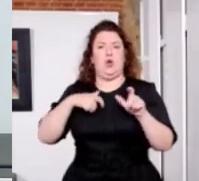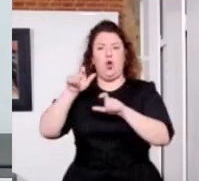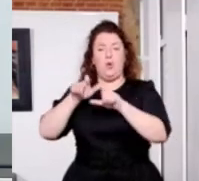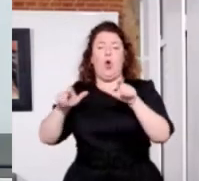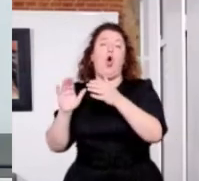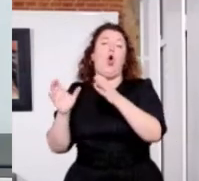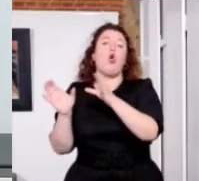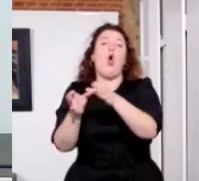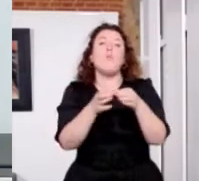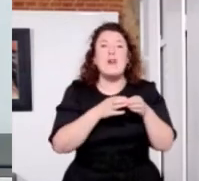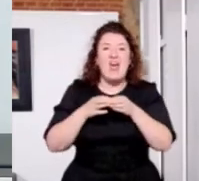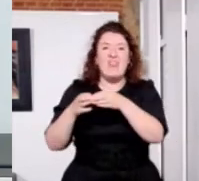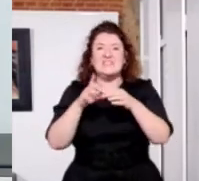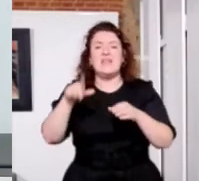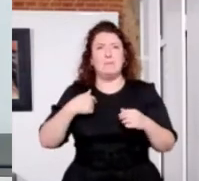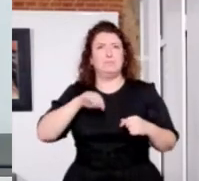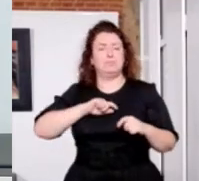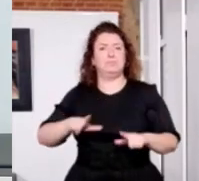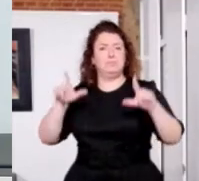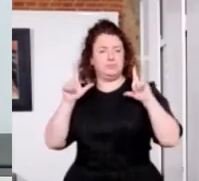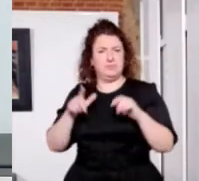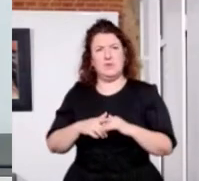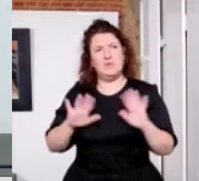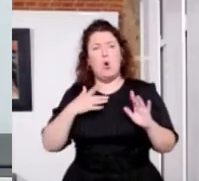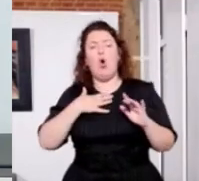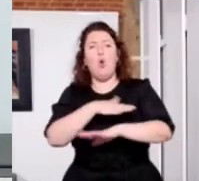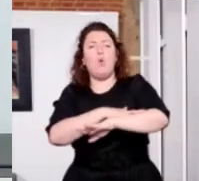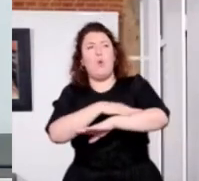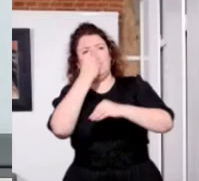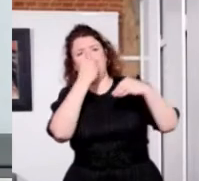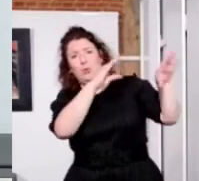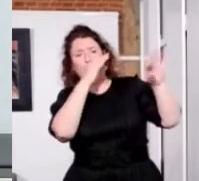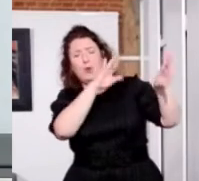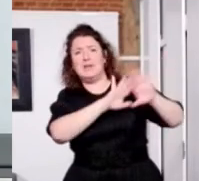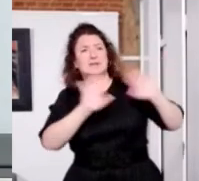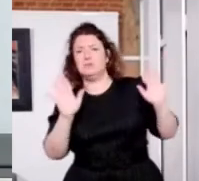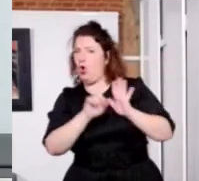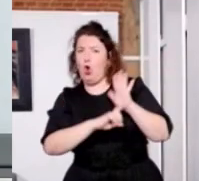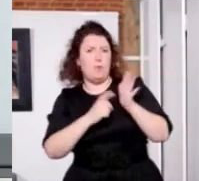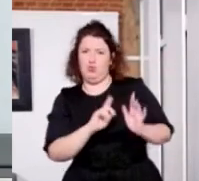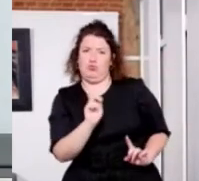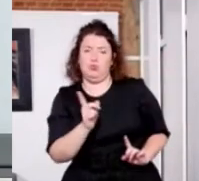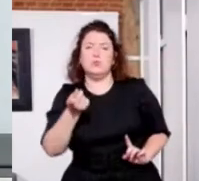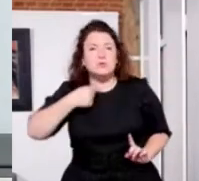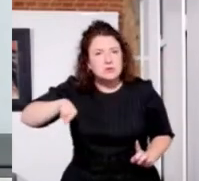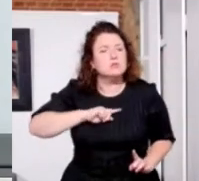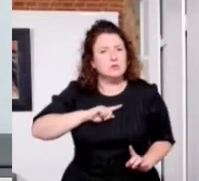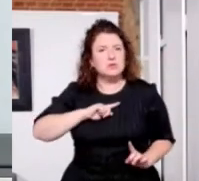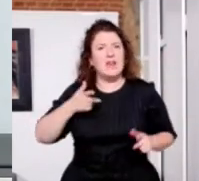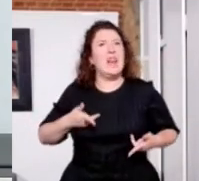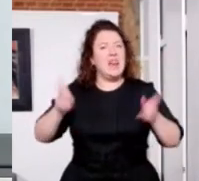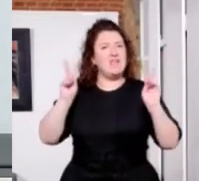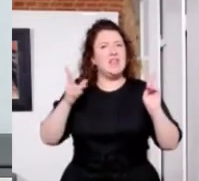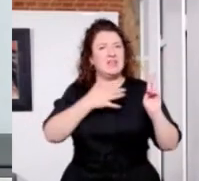Y no queremos delegar absolutamente en el poder público. En esta libertad solidaria está el origen